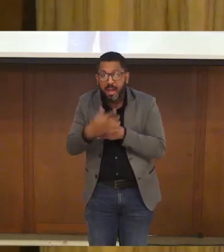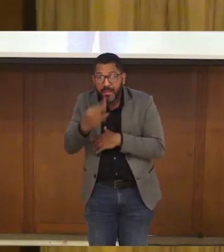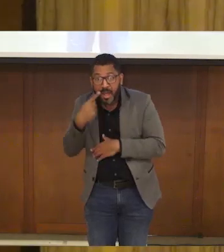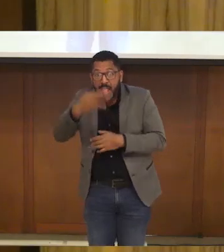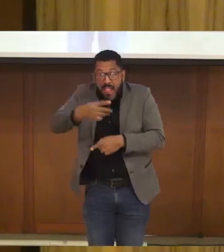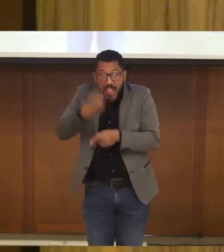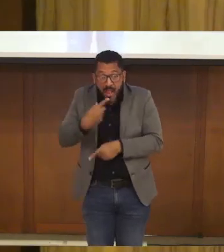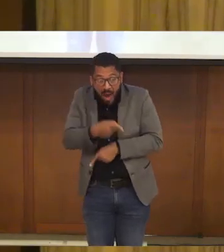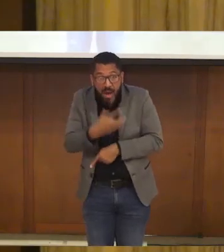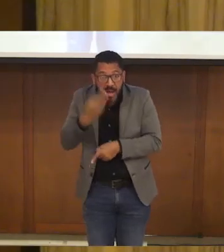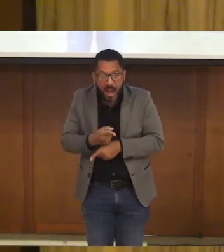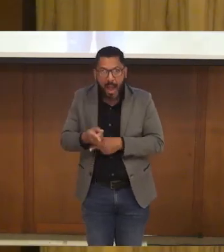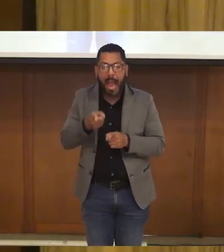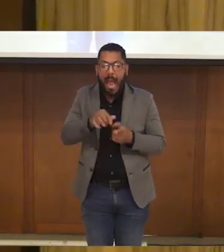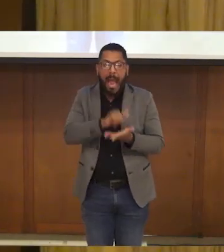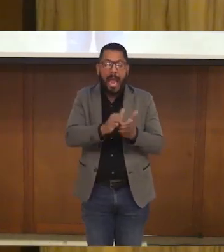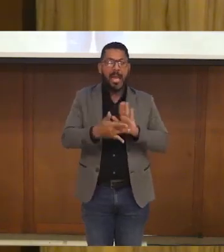verdad que existía tal cilindro.